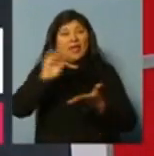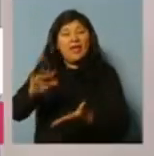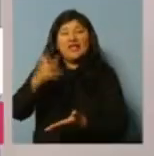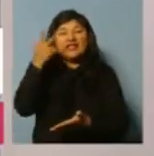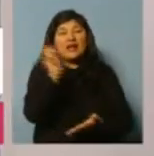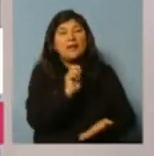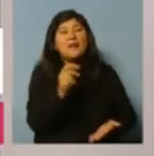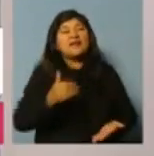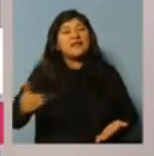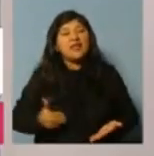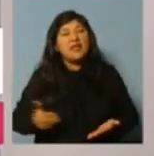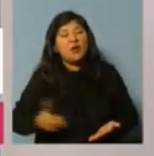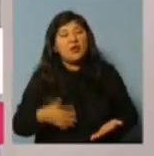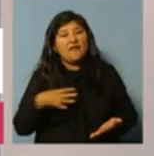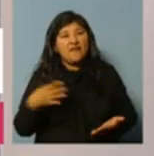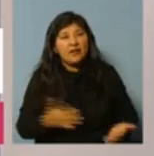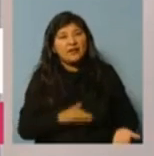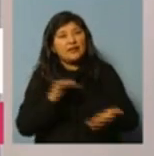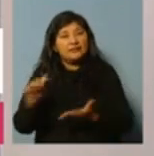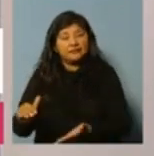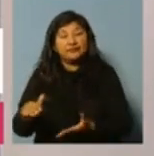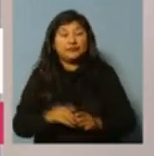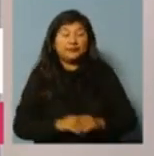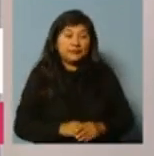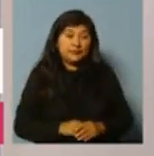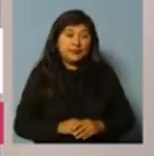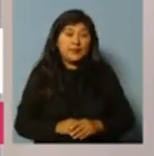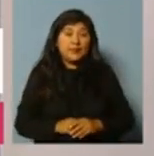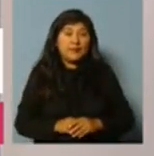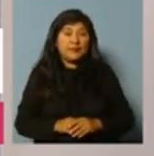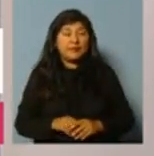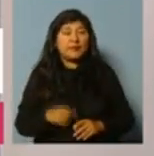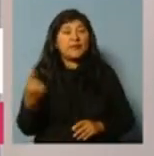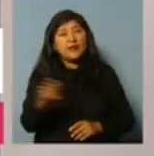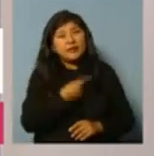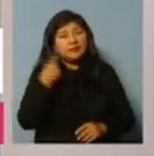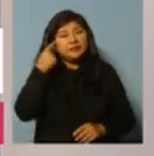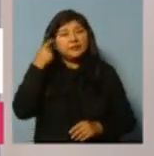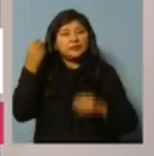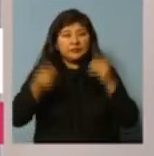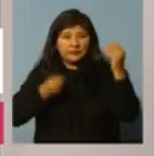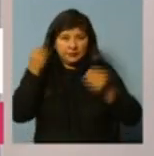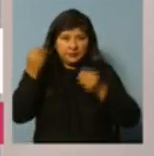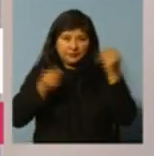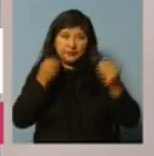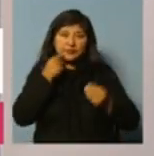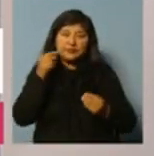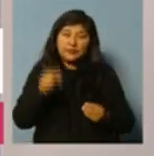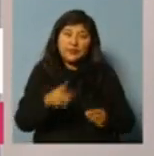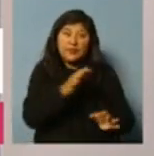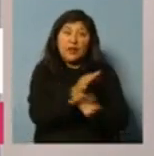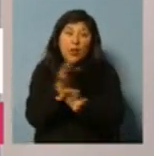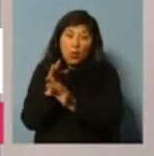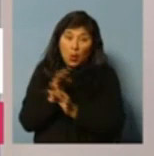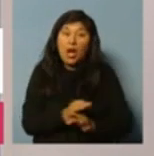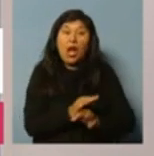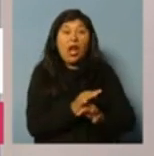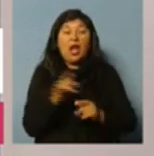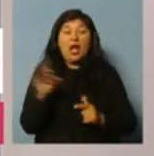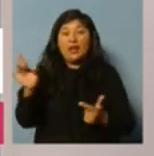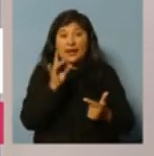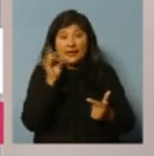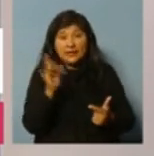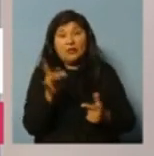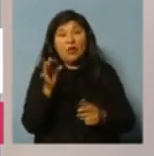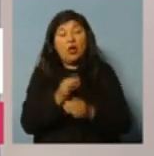en los merenderos y lo que más nos preocupa es que en las escuelas donde los directivos docentes